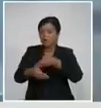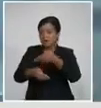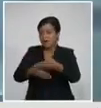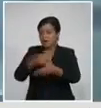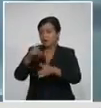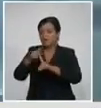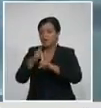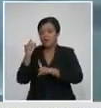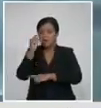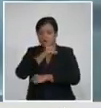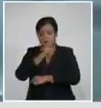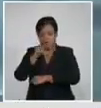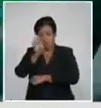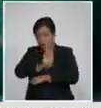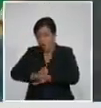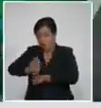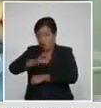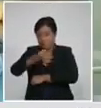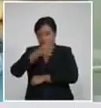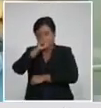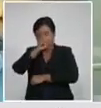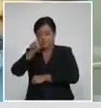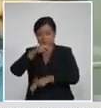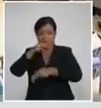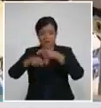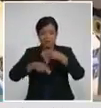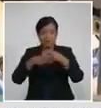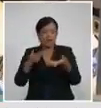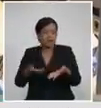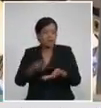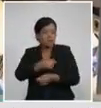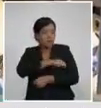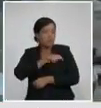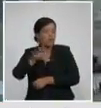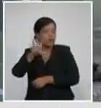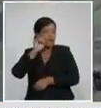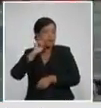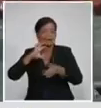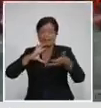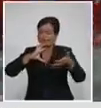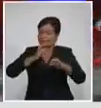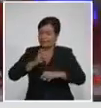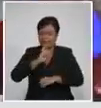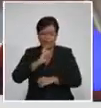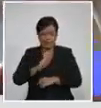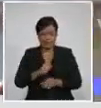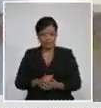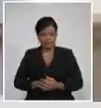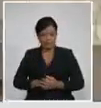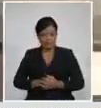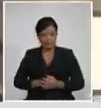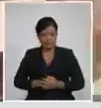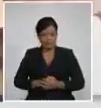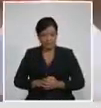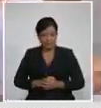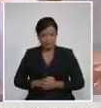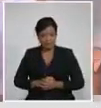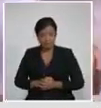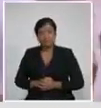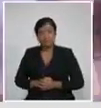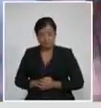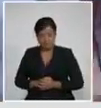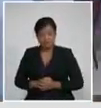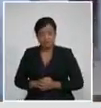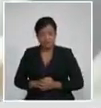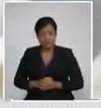escalado industrial, para que puedan apreciar lo complejo de estos procesos. Lo vamos a hacer porque tenemos un segundo